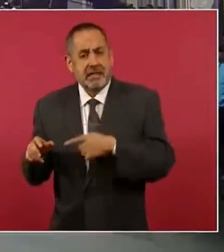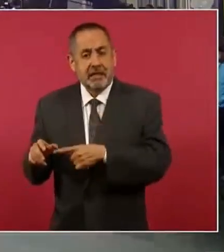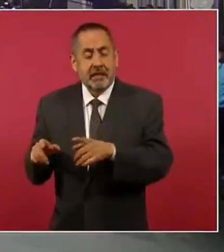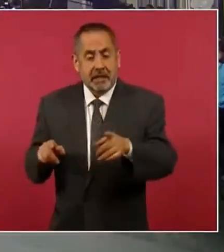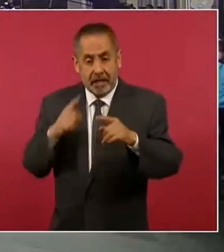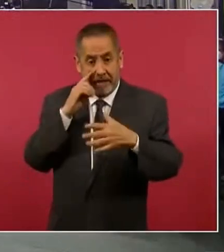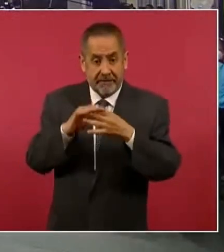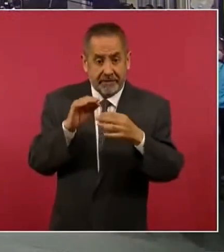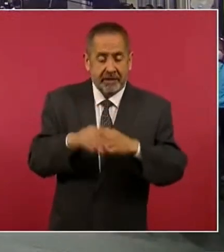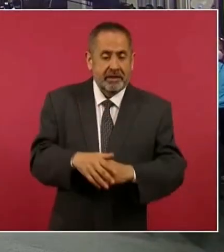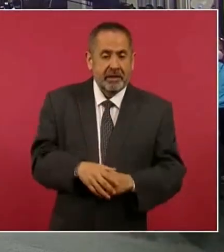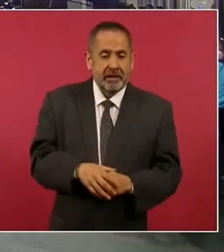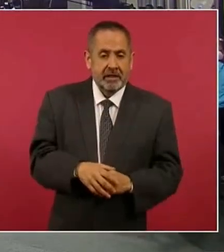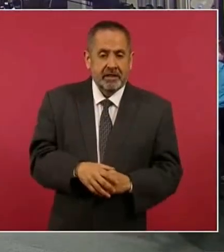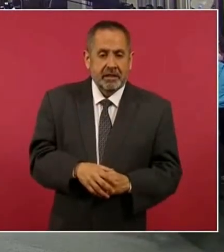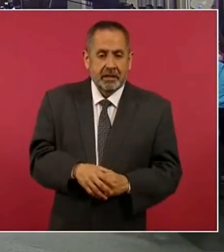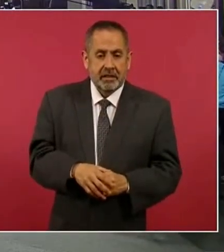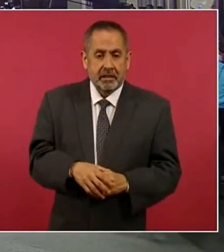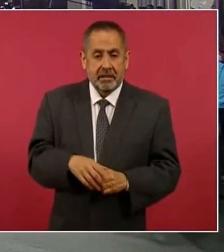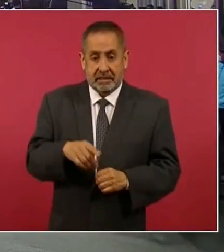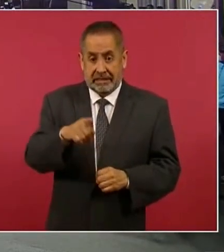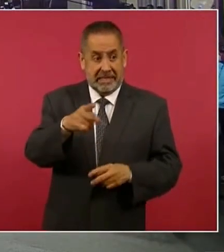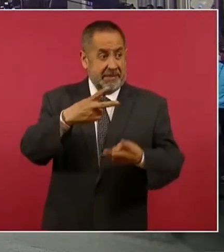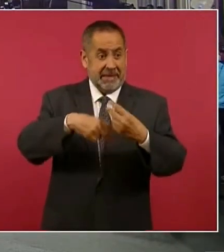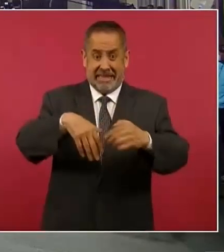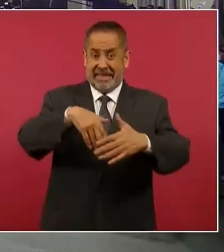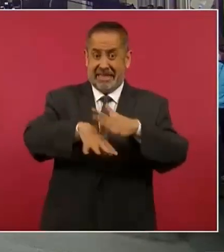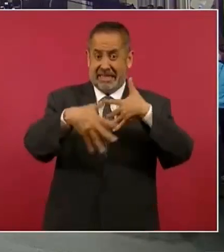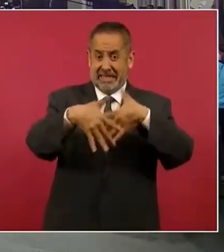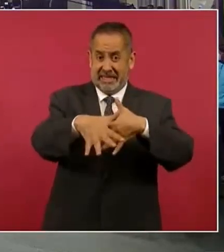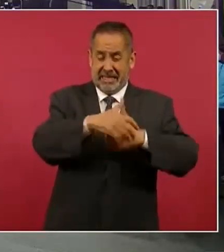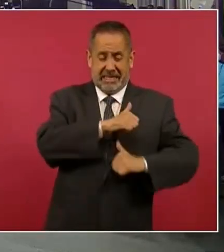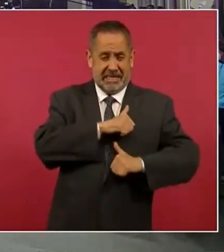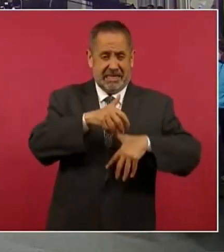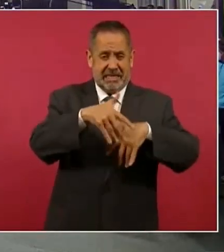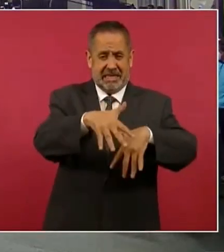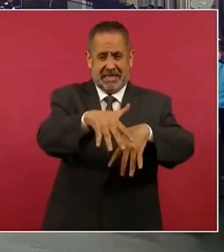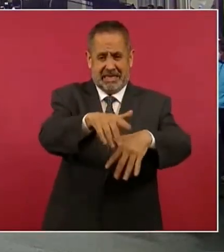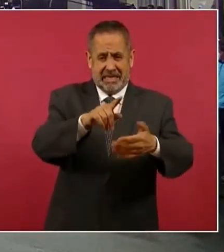Están las fuerzas estadounidenses entrando aquí.